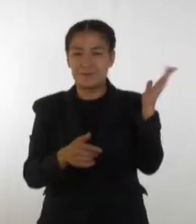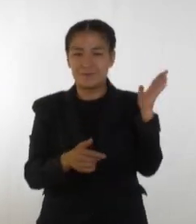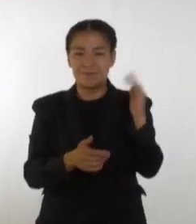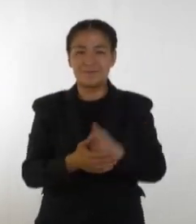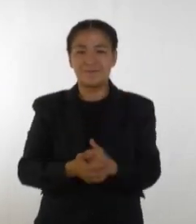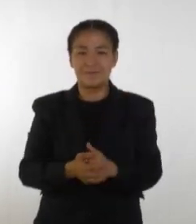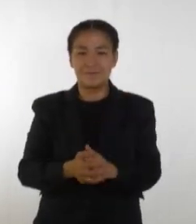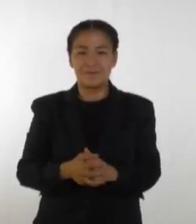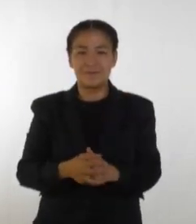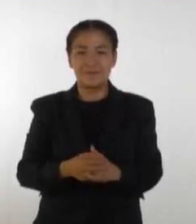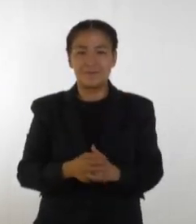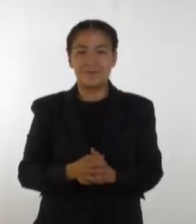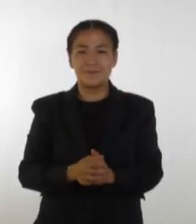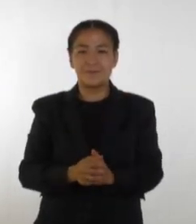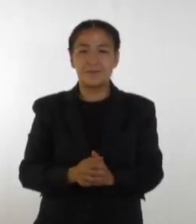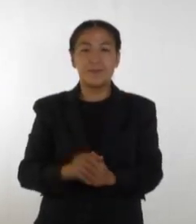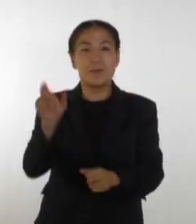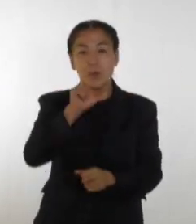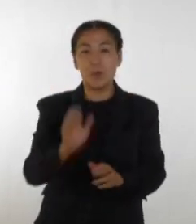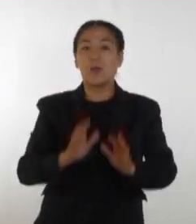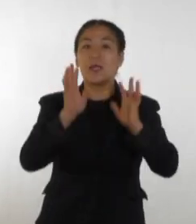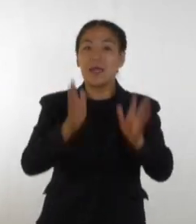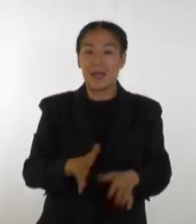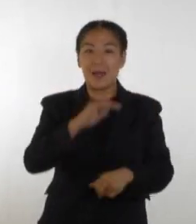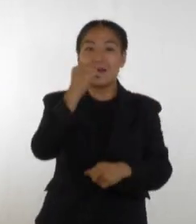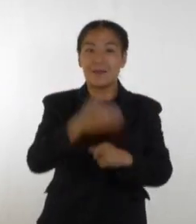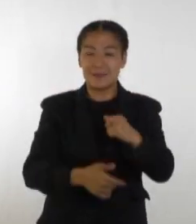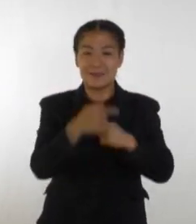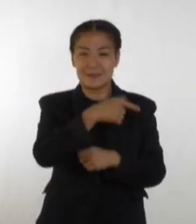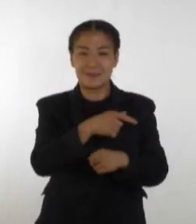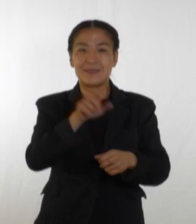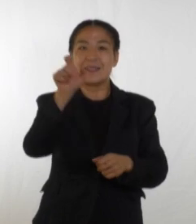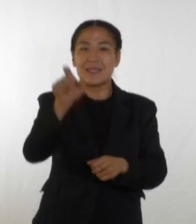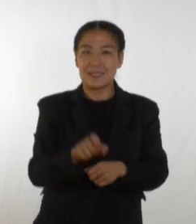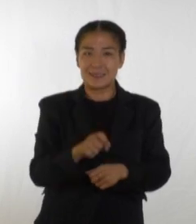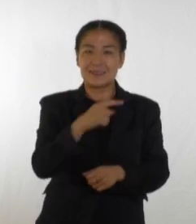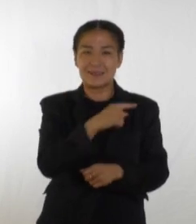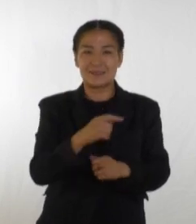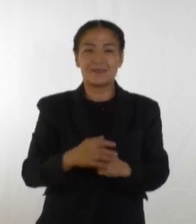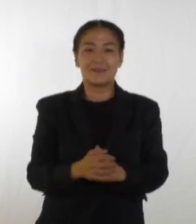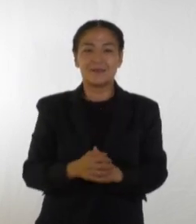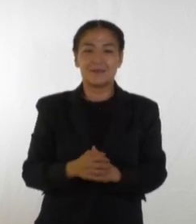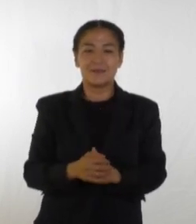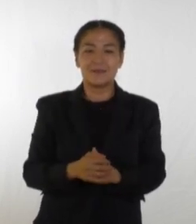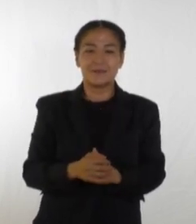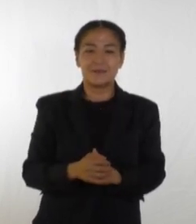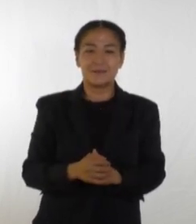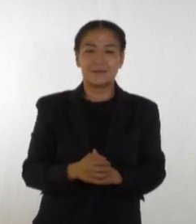otro, como lo muestra Dimara. Y una vez que terminamos de hacer estas X,